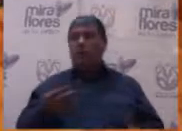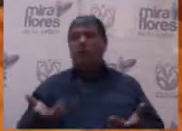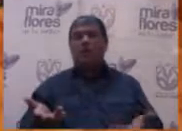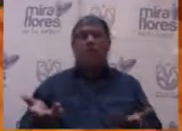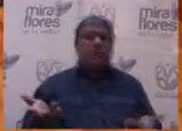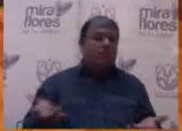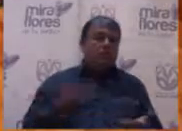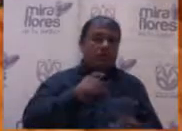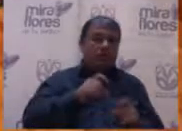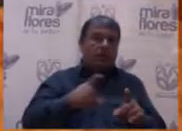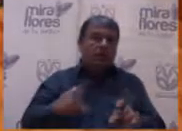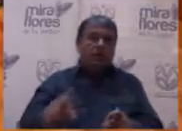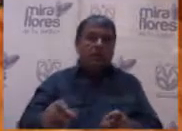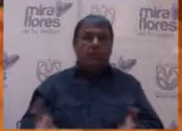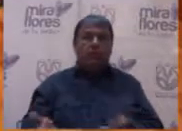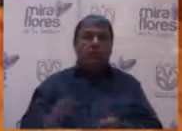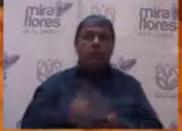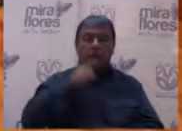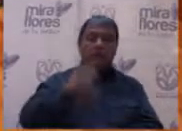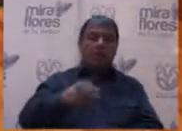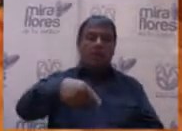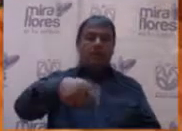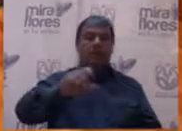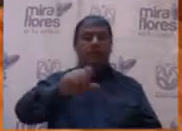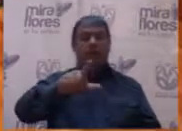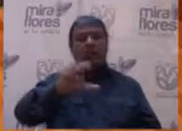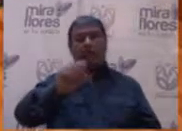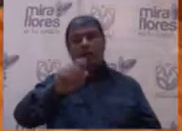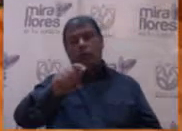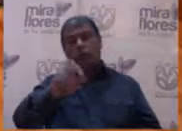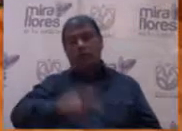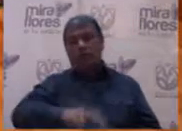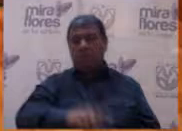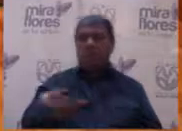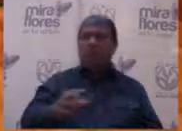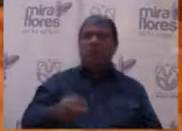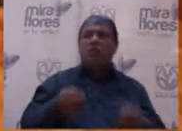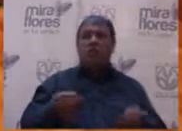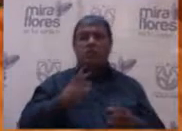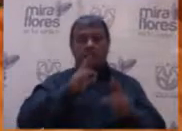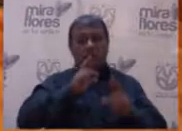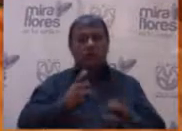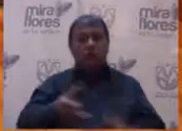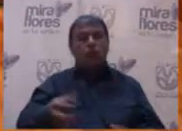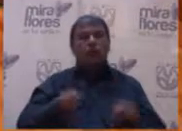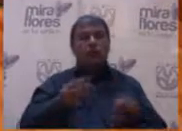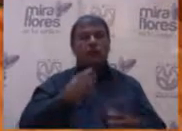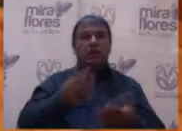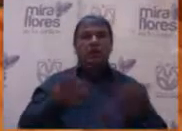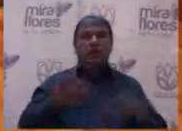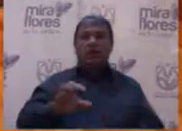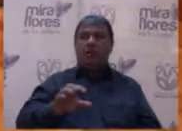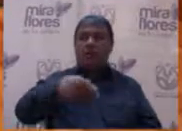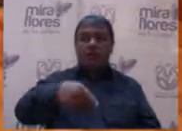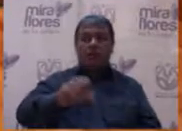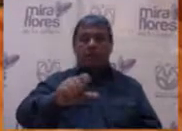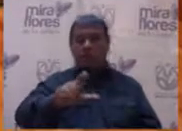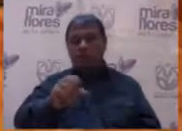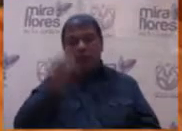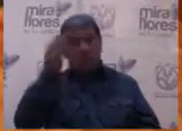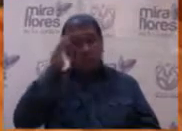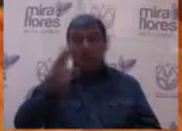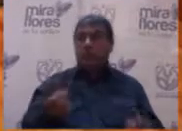sé. Y lo ha denominado un peloteo. ¿Cómo, si no se ha respondido, cómo puede existir este peloteo? Eso es lo que no